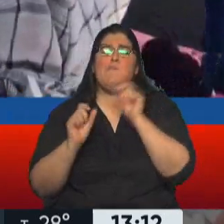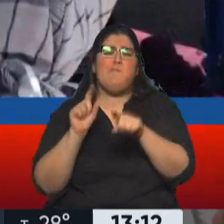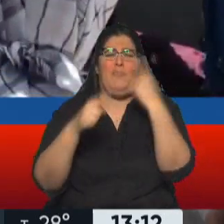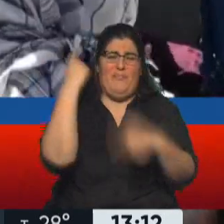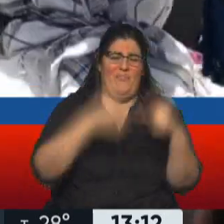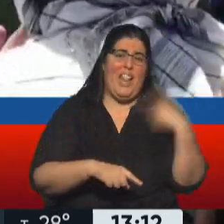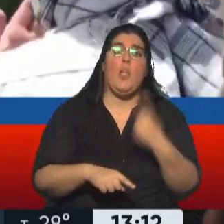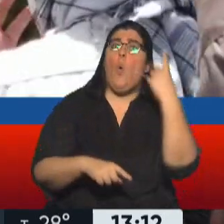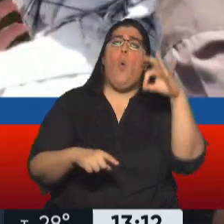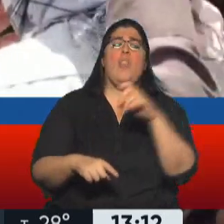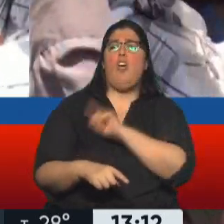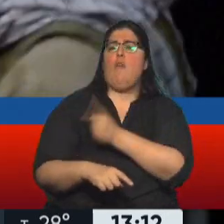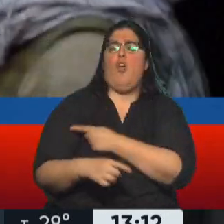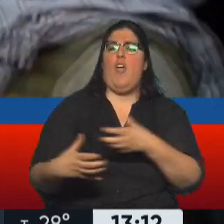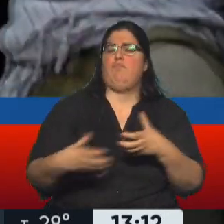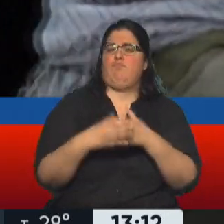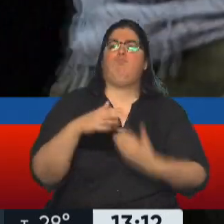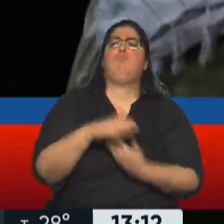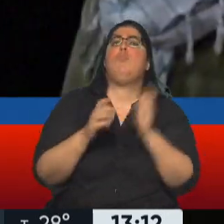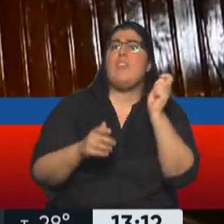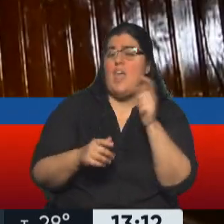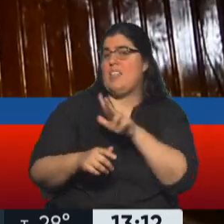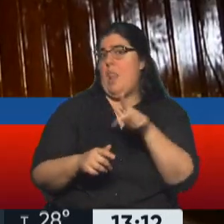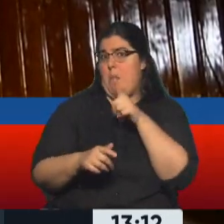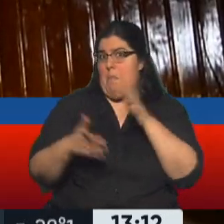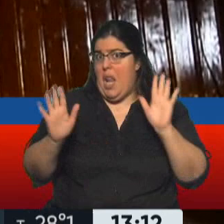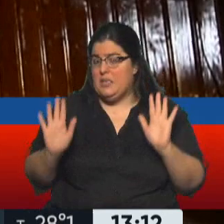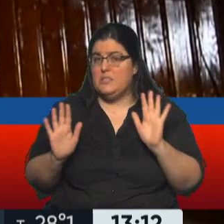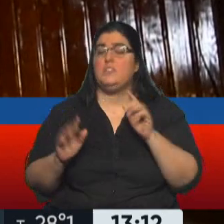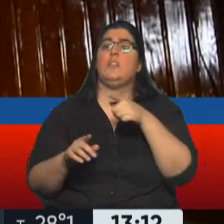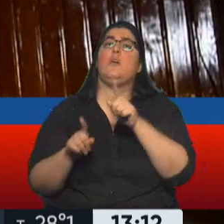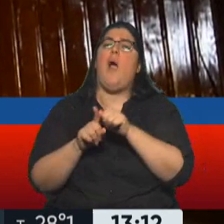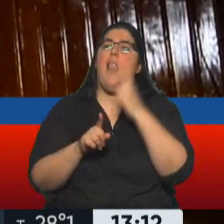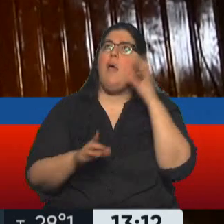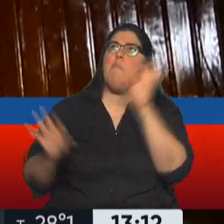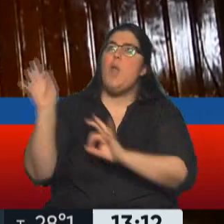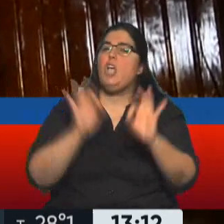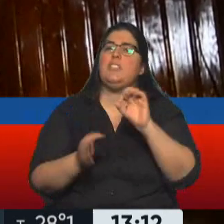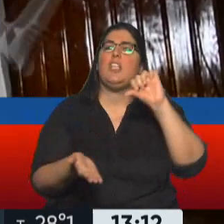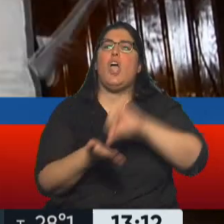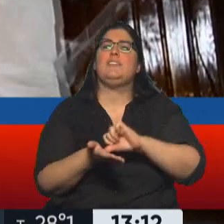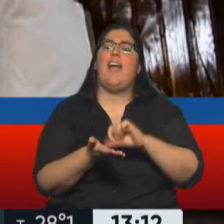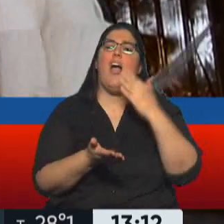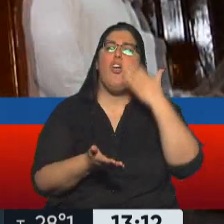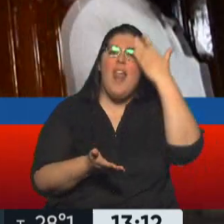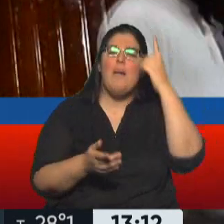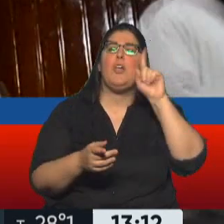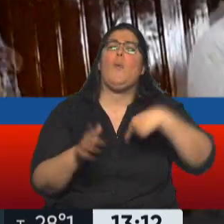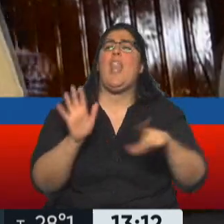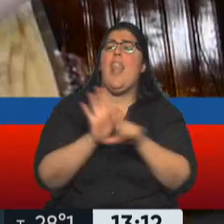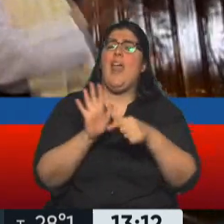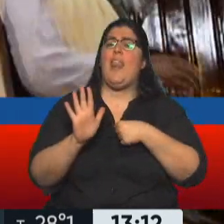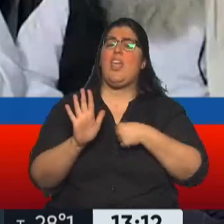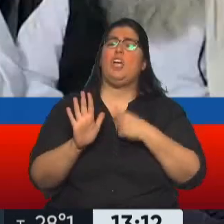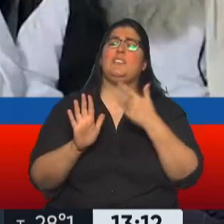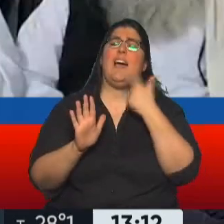fuerza unificada parece ser la de los talibán y su proyecto de Emirato Islámico, regido por la Sharia, que como